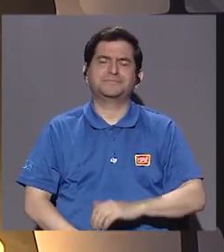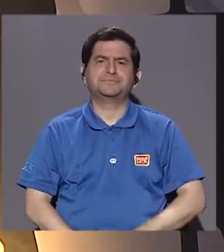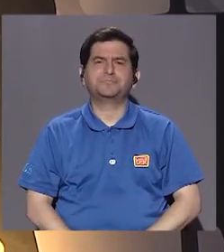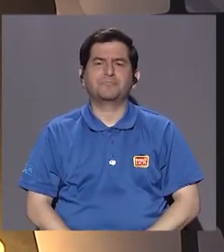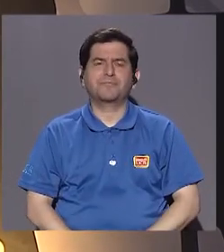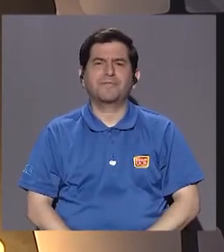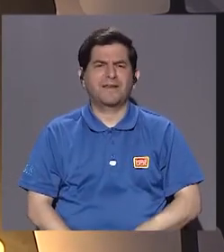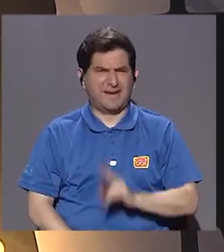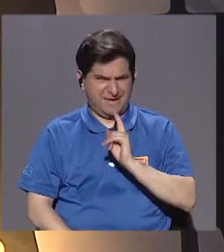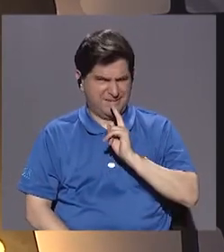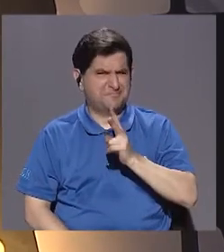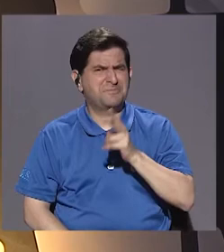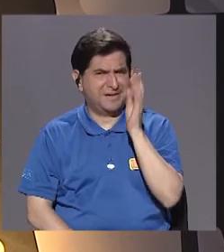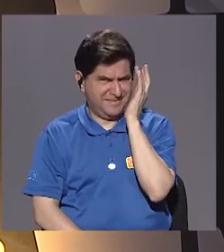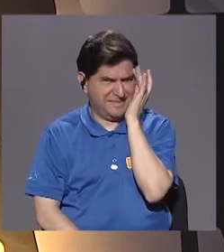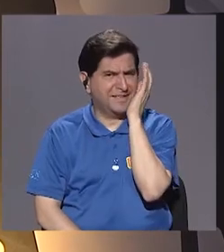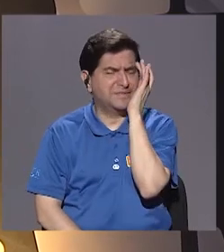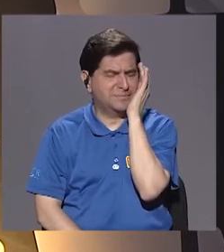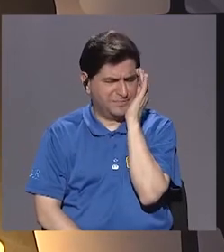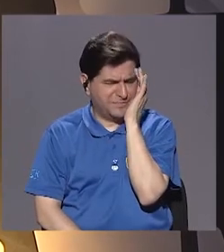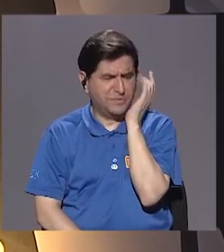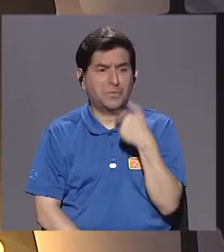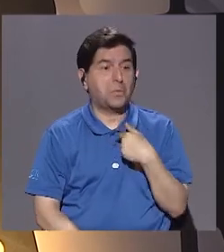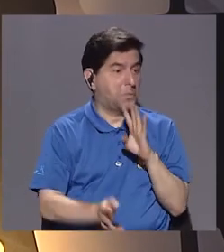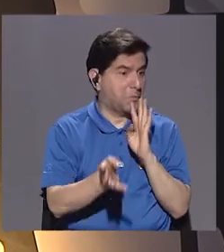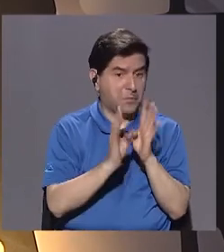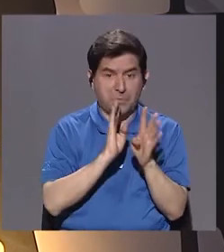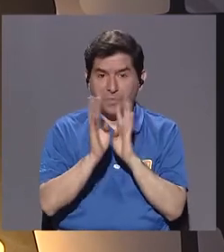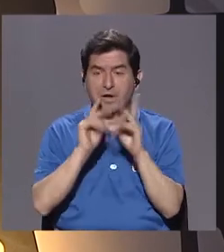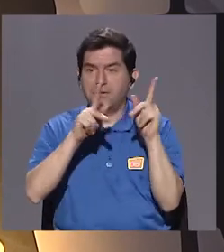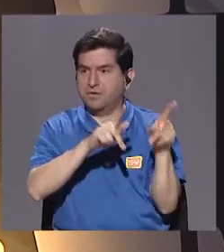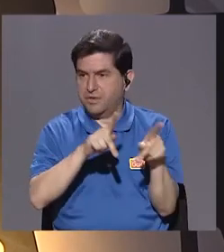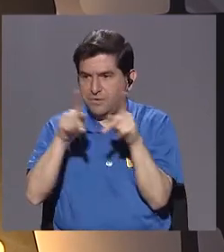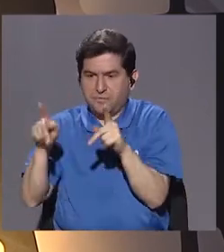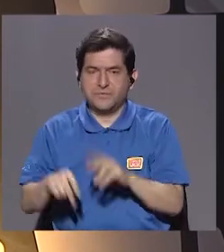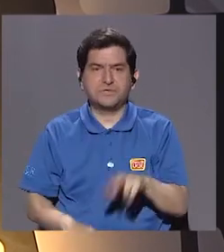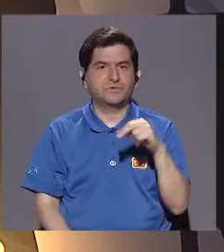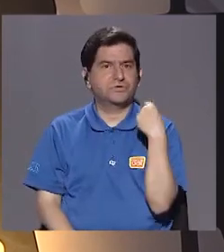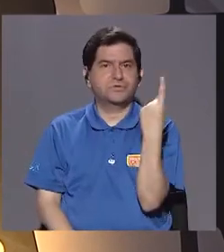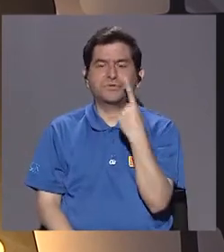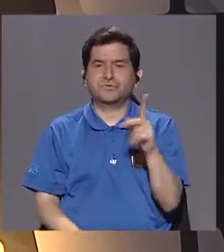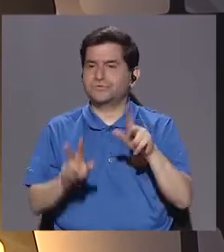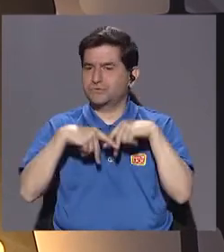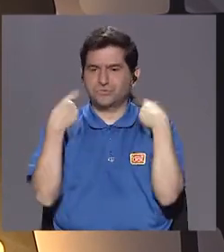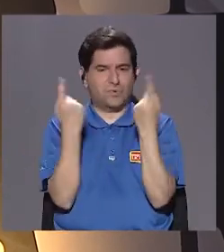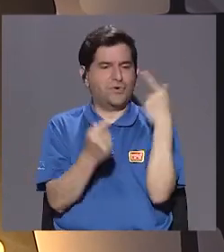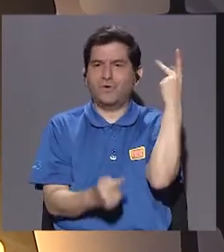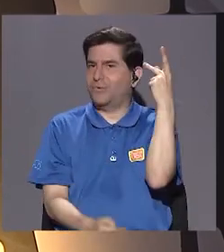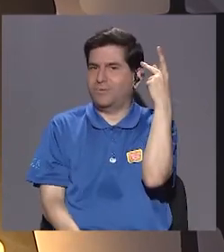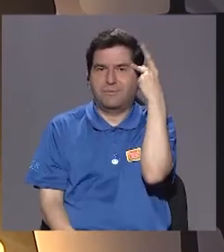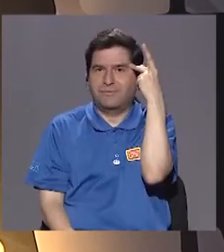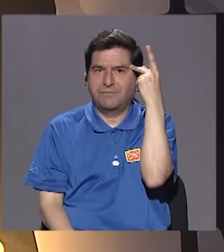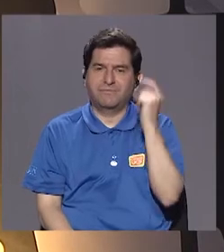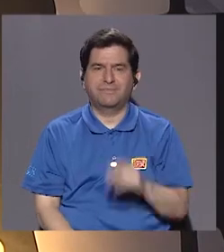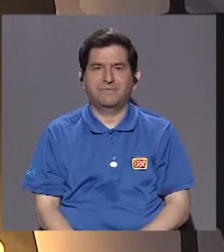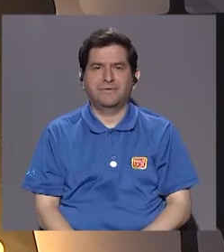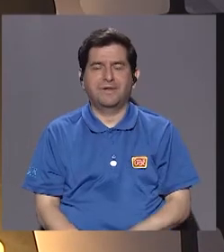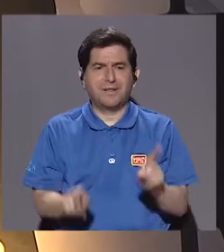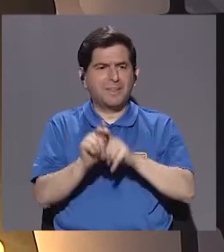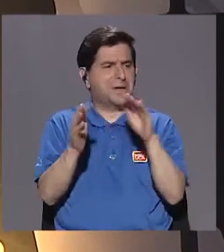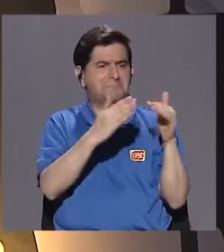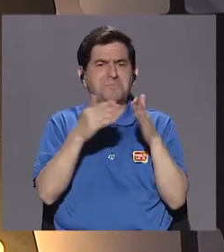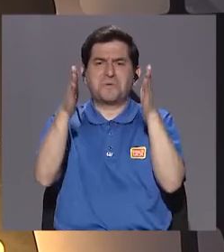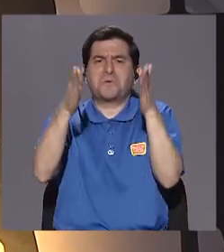preocupa realmente y no habla con personas no solo de los partidos políticos sino el